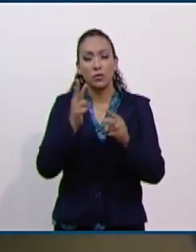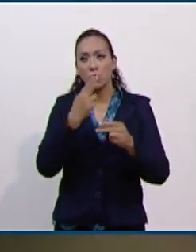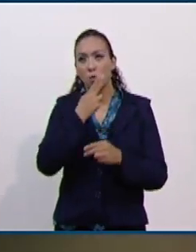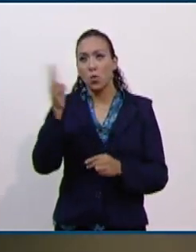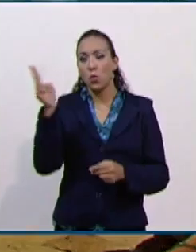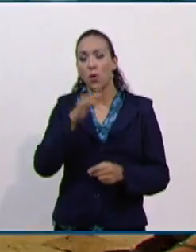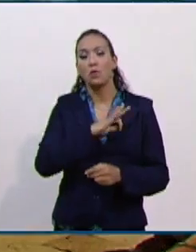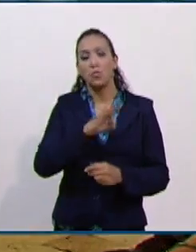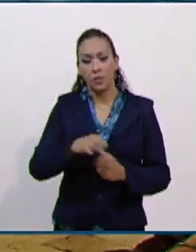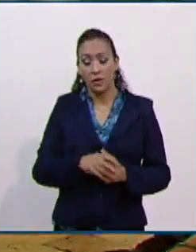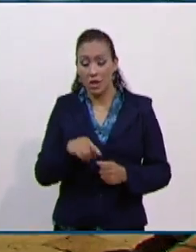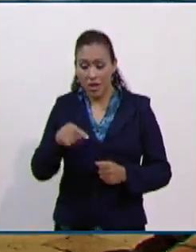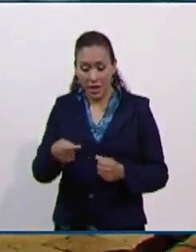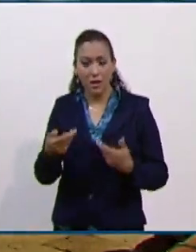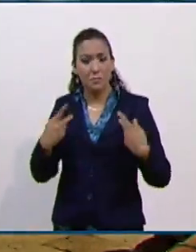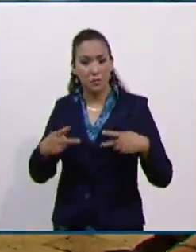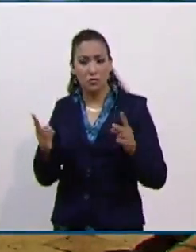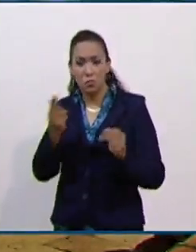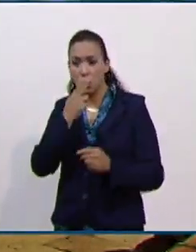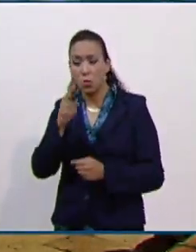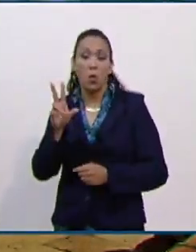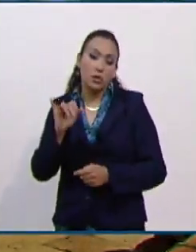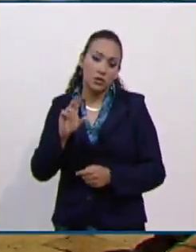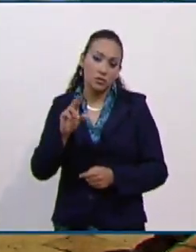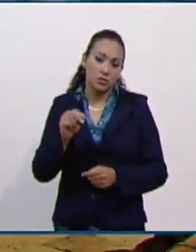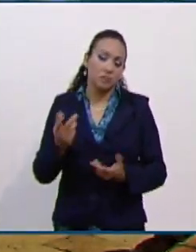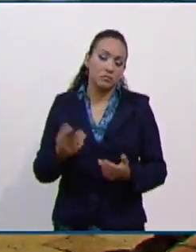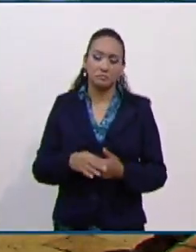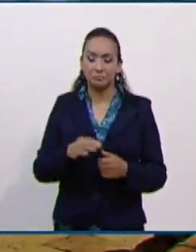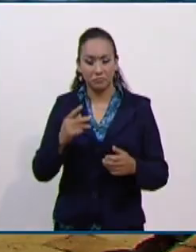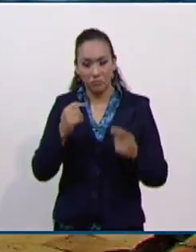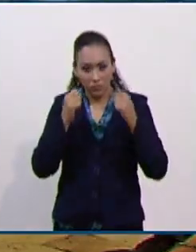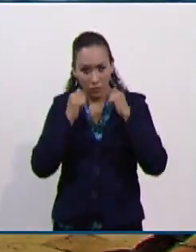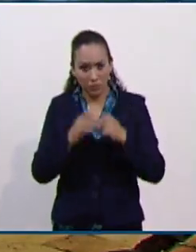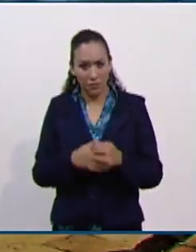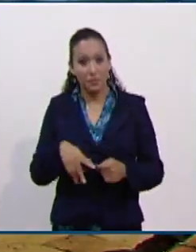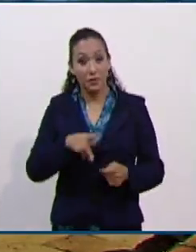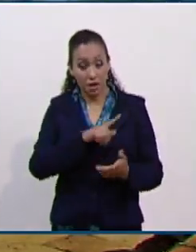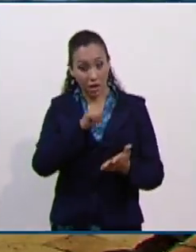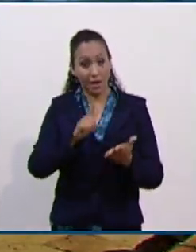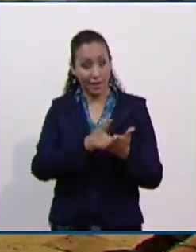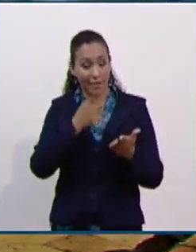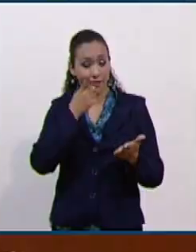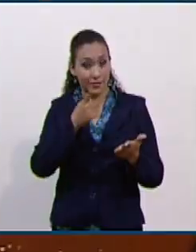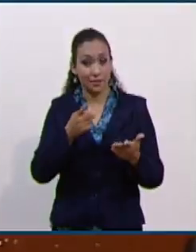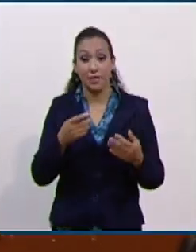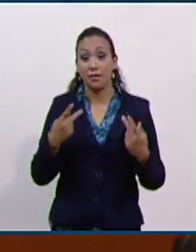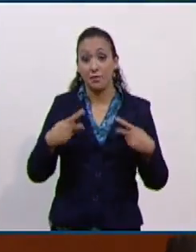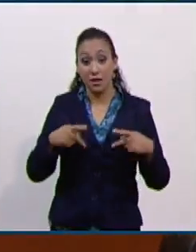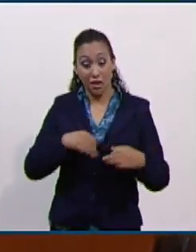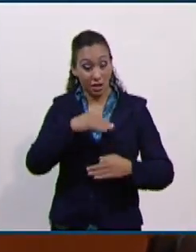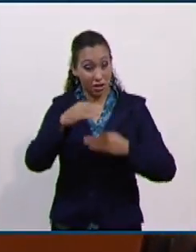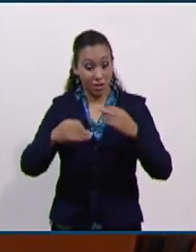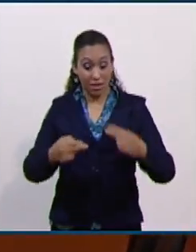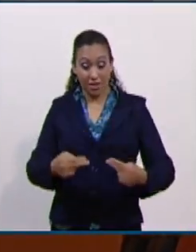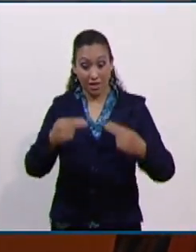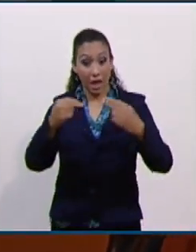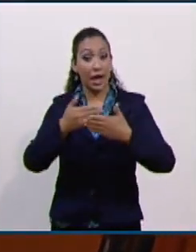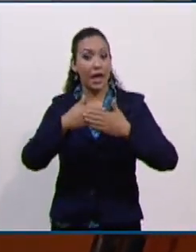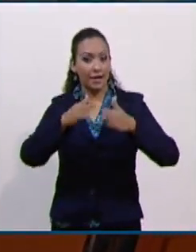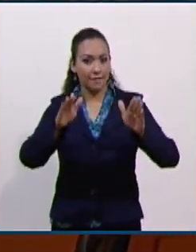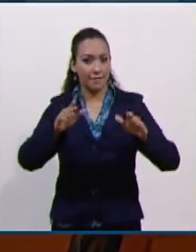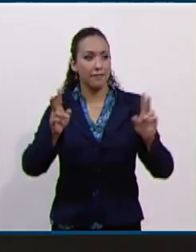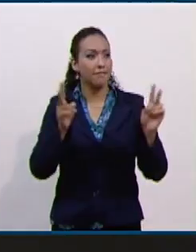fumadoras. Concluyó que la ley no afecta derechos adquiridos. En cambio, establece las reglas a las que todos los establecimientos abiertos al